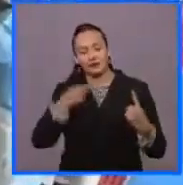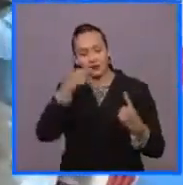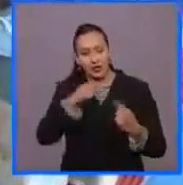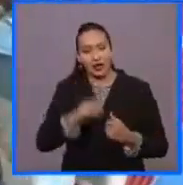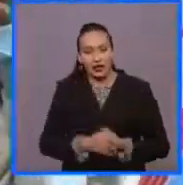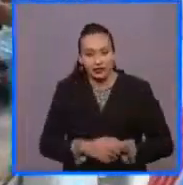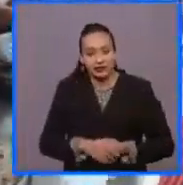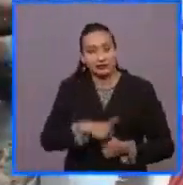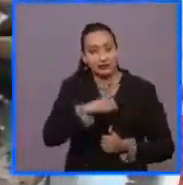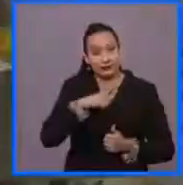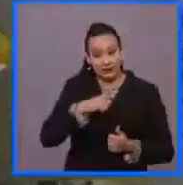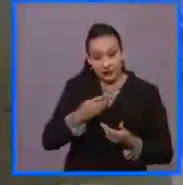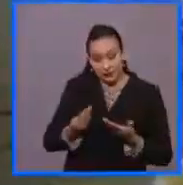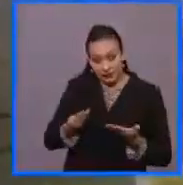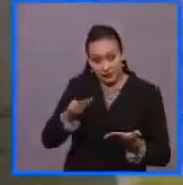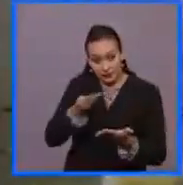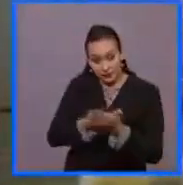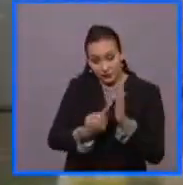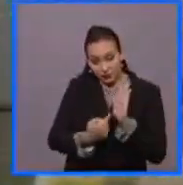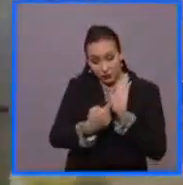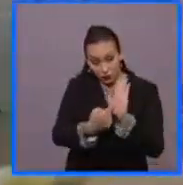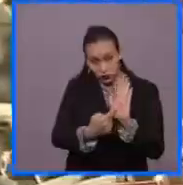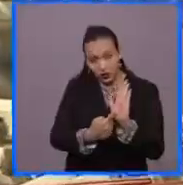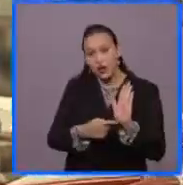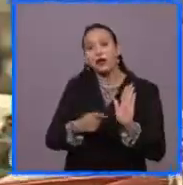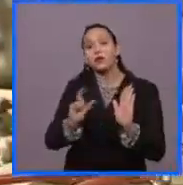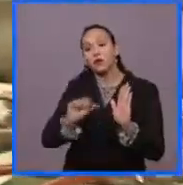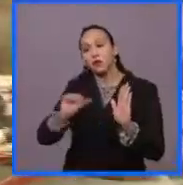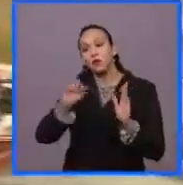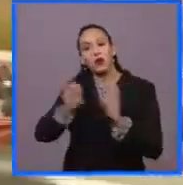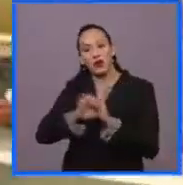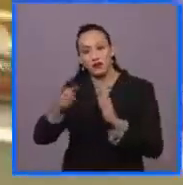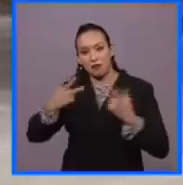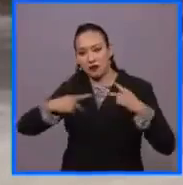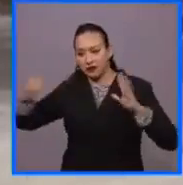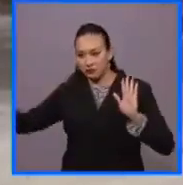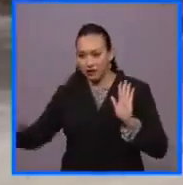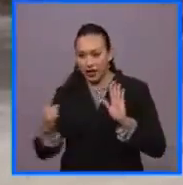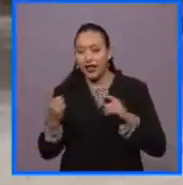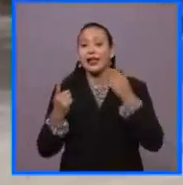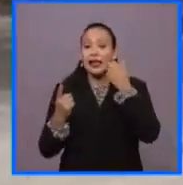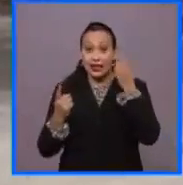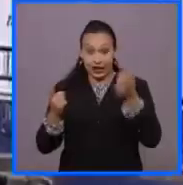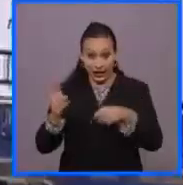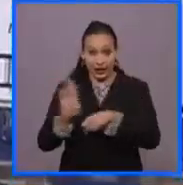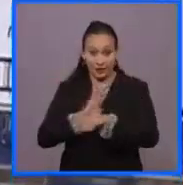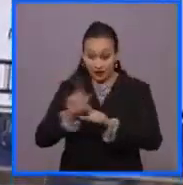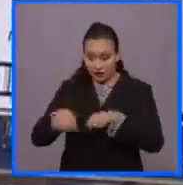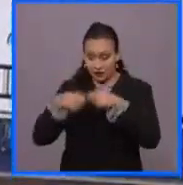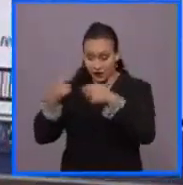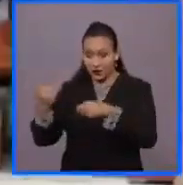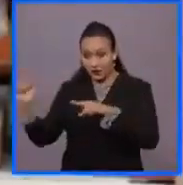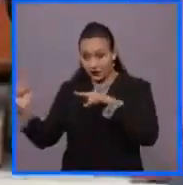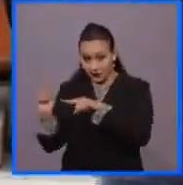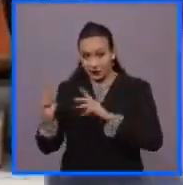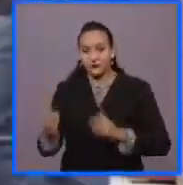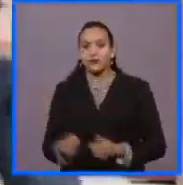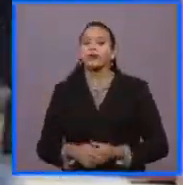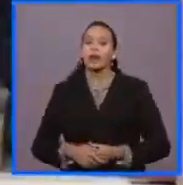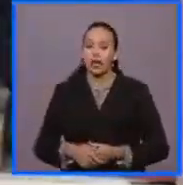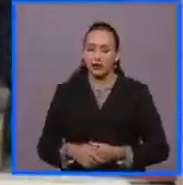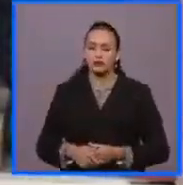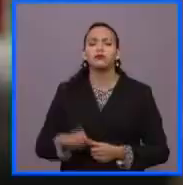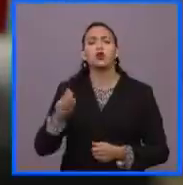constituyen una unidad en la medida en que la petición de un tercero para ser nombrado beneficiario obedece a su necesidad